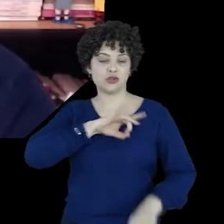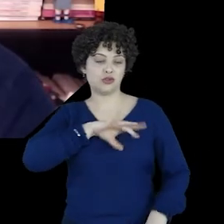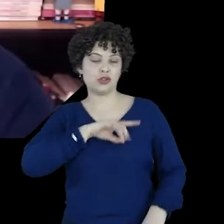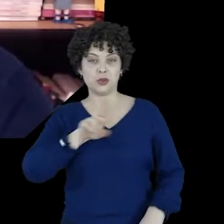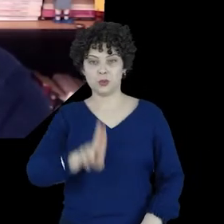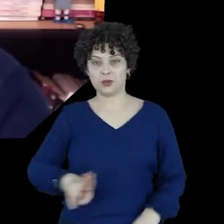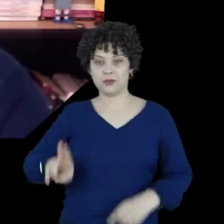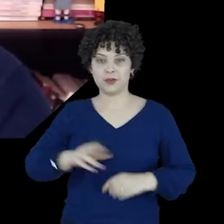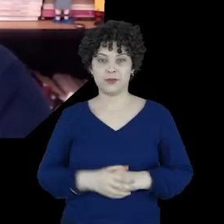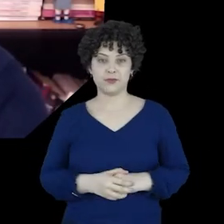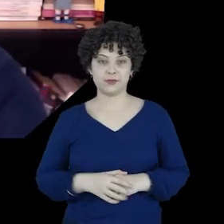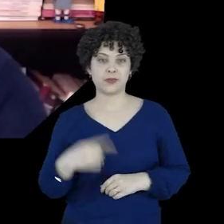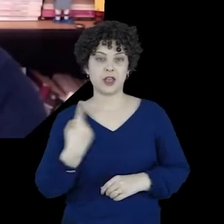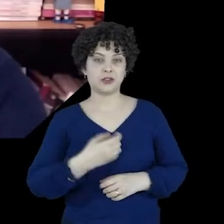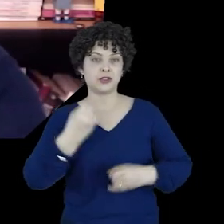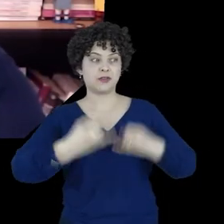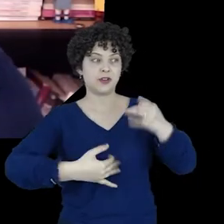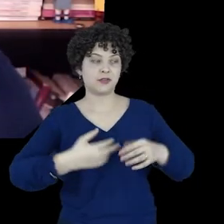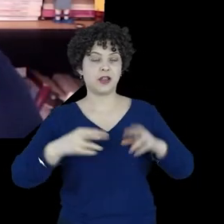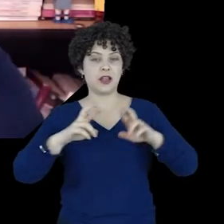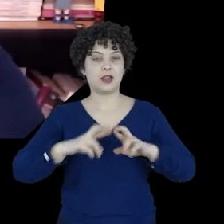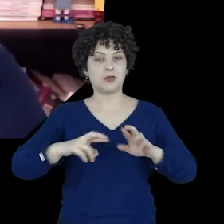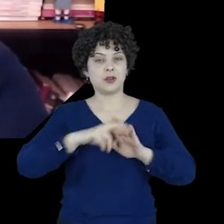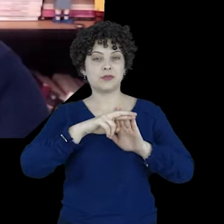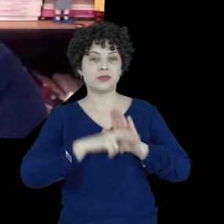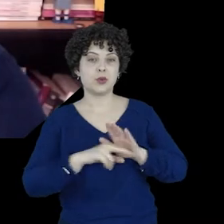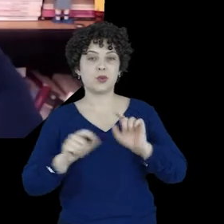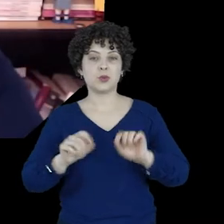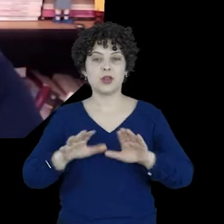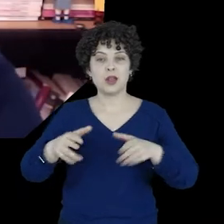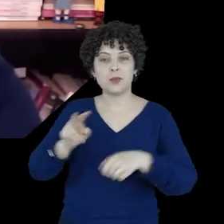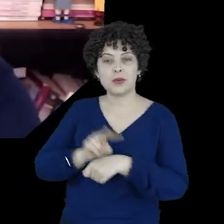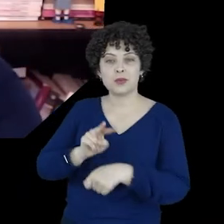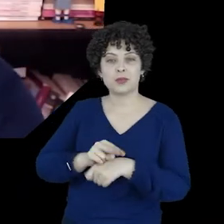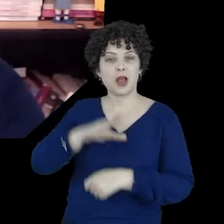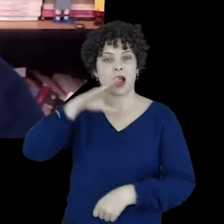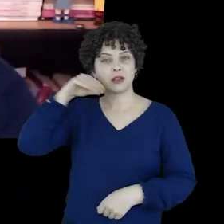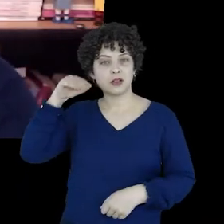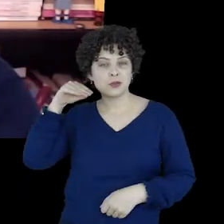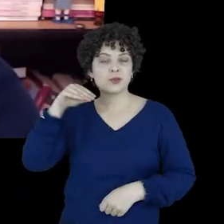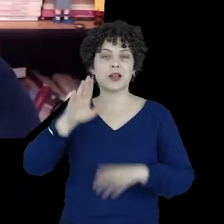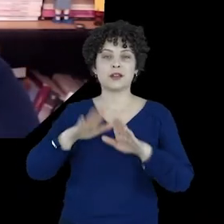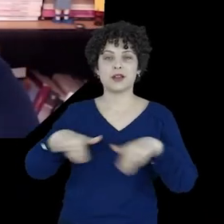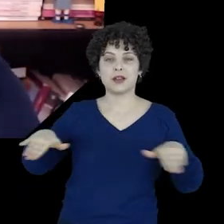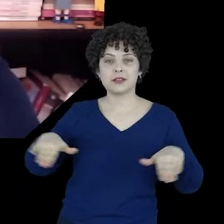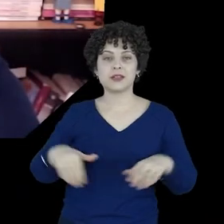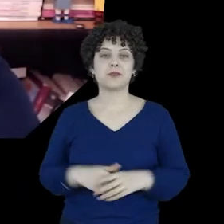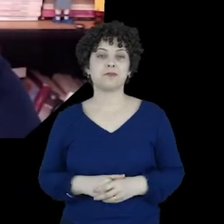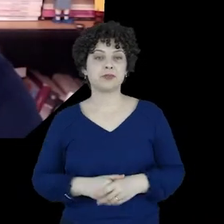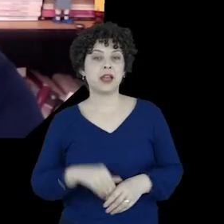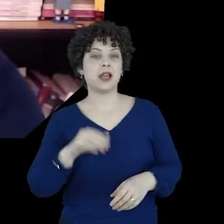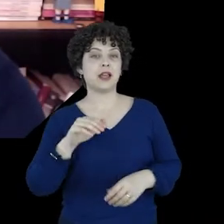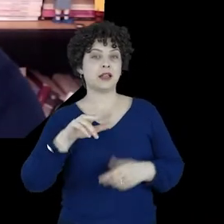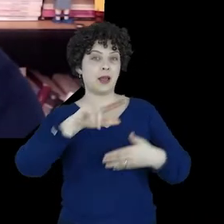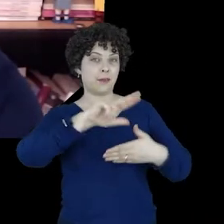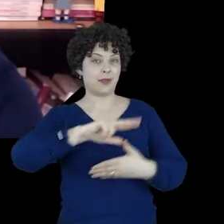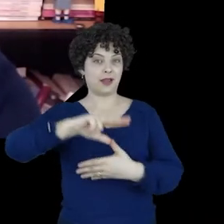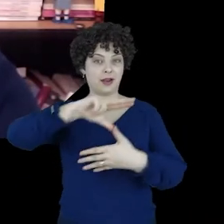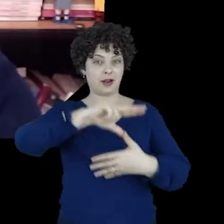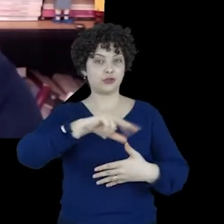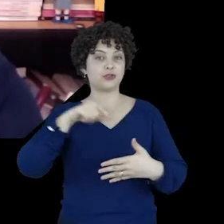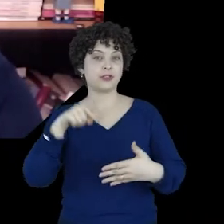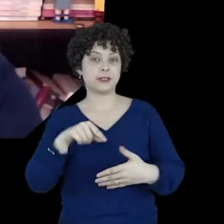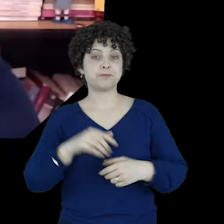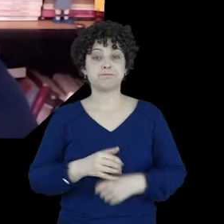Cuando hablamos de regulación en relación a la protección de los derechos de niñas, niños y adolescentes en Latinoamérica, lamentablemente todavía no